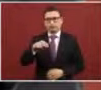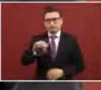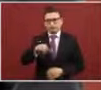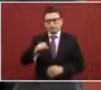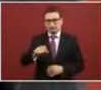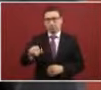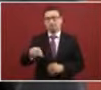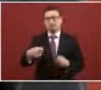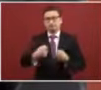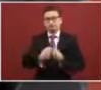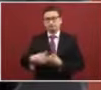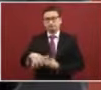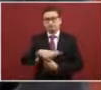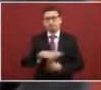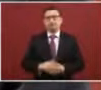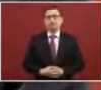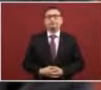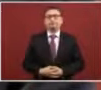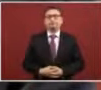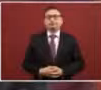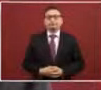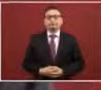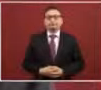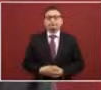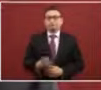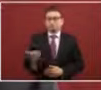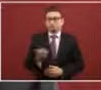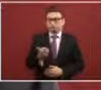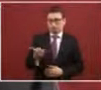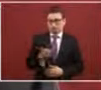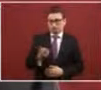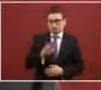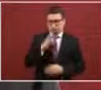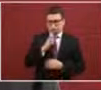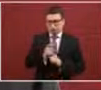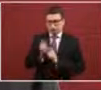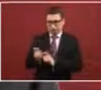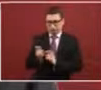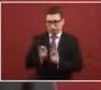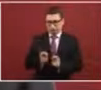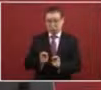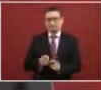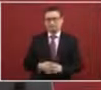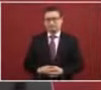En los dos casos se les van a entregar